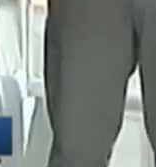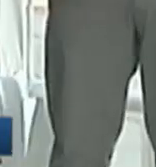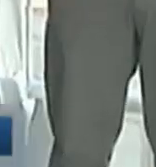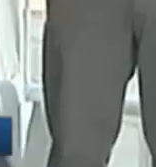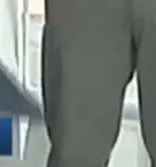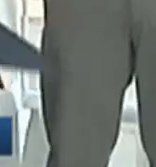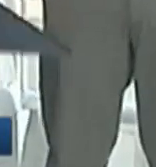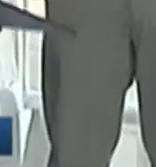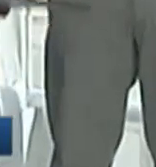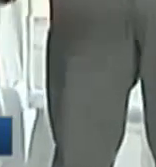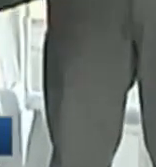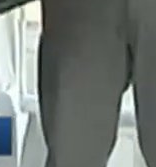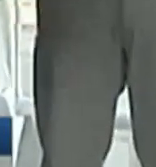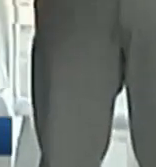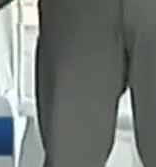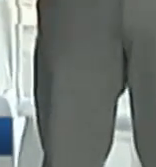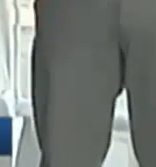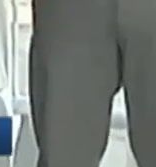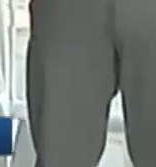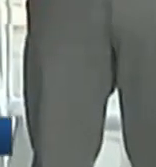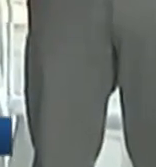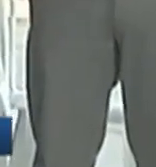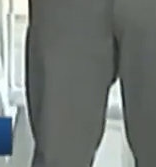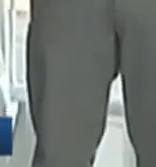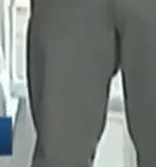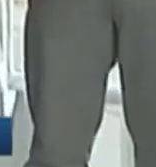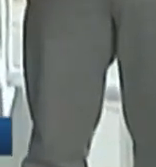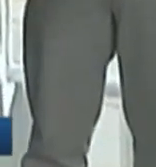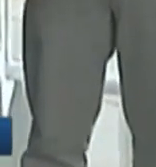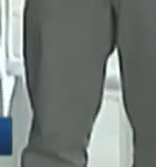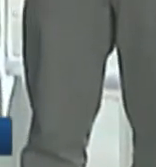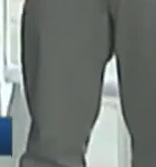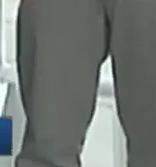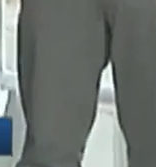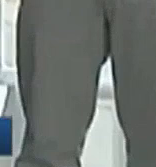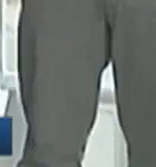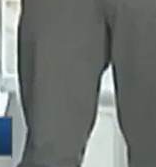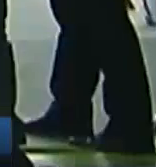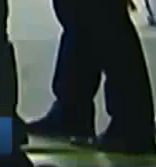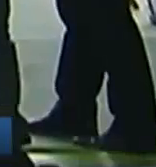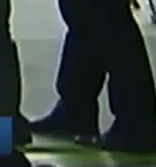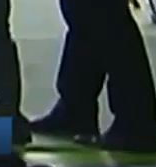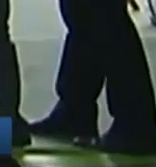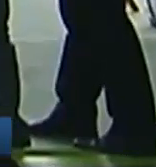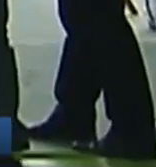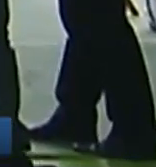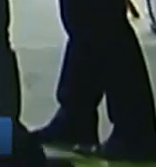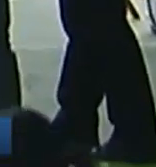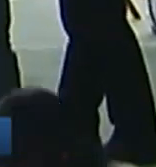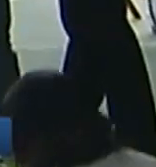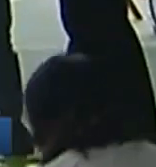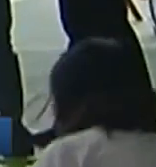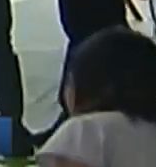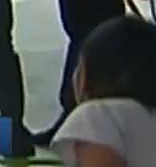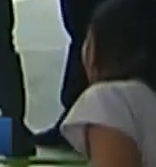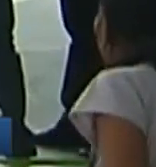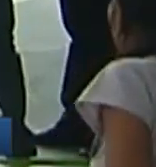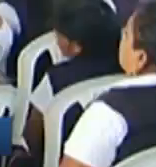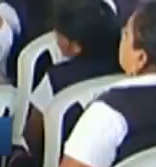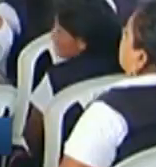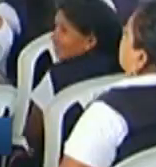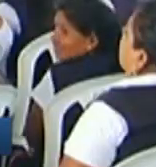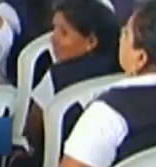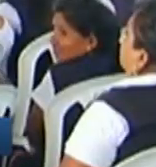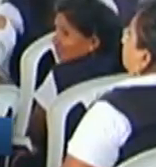Presidente Lenín Moreno solemnizó incorporación de 195 educadoras familiares en Santa Elena. Son 200 millones de dólares a nivel